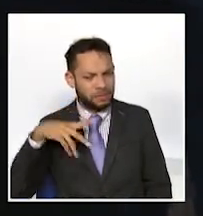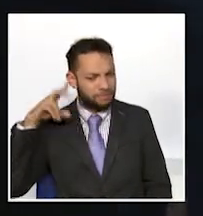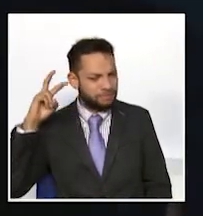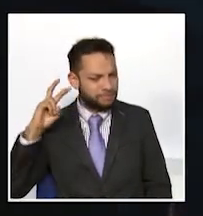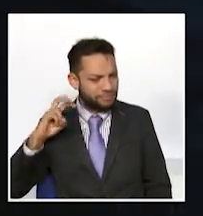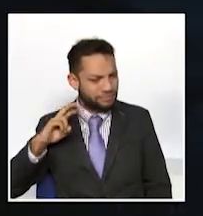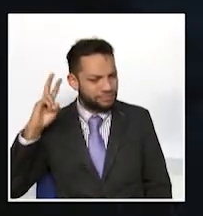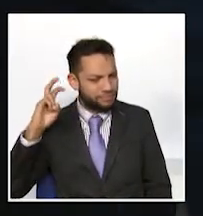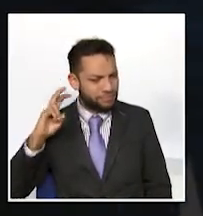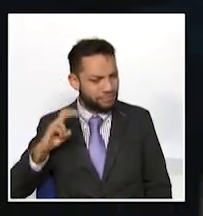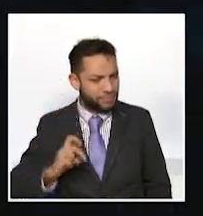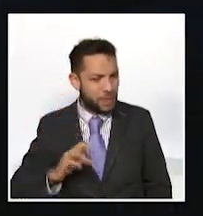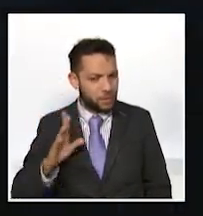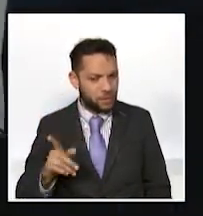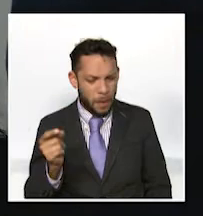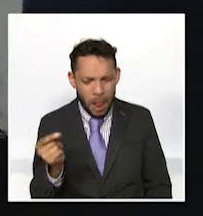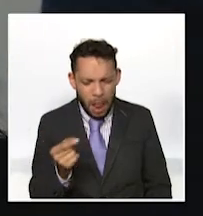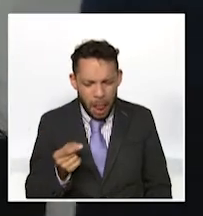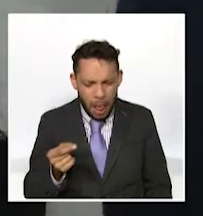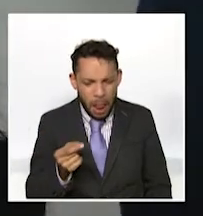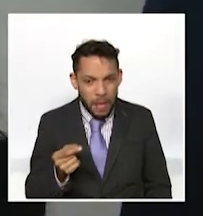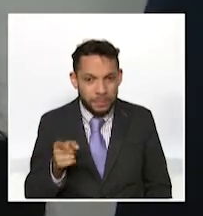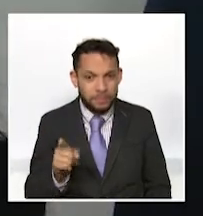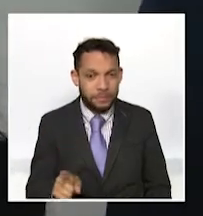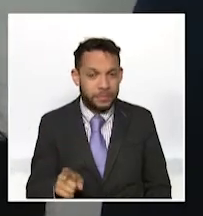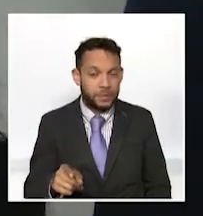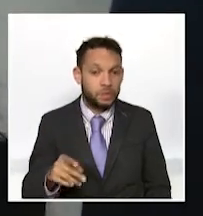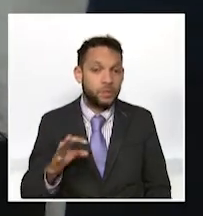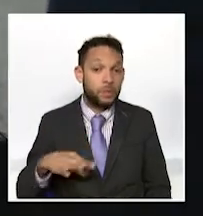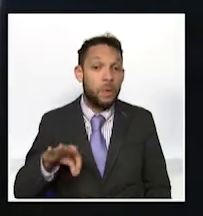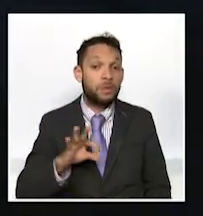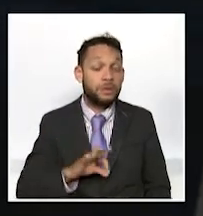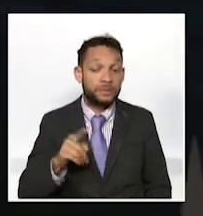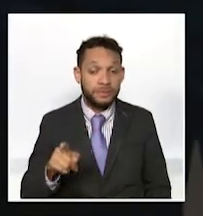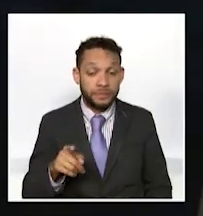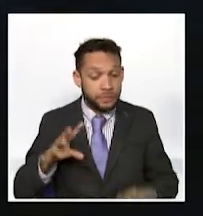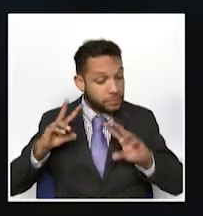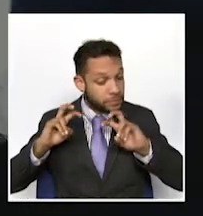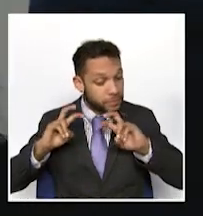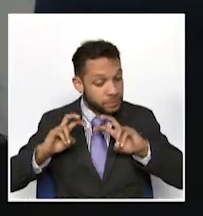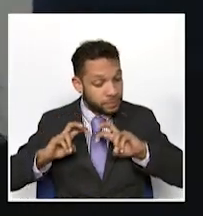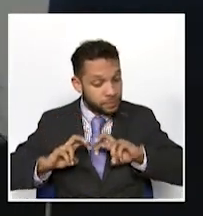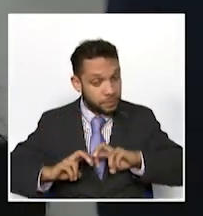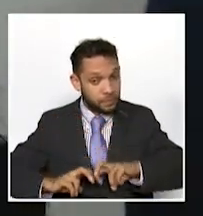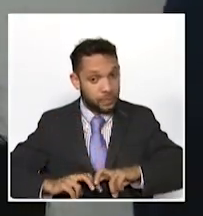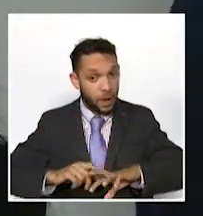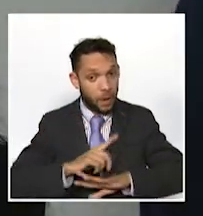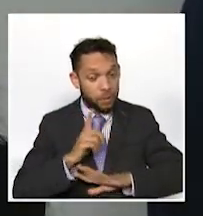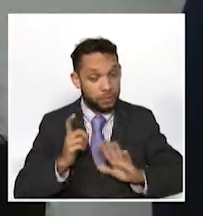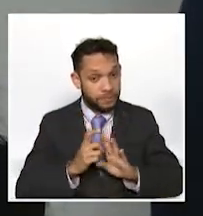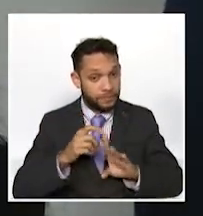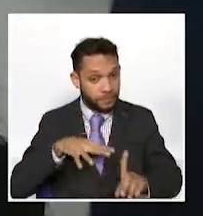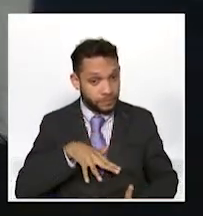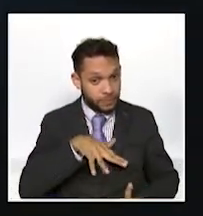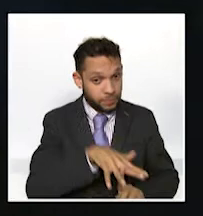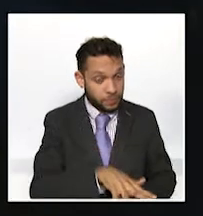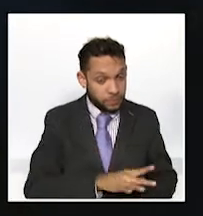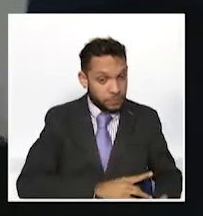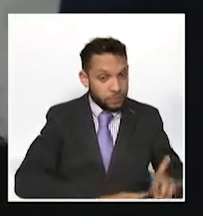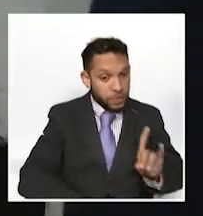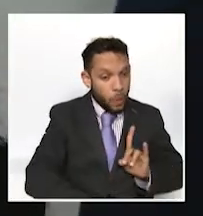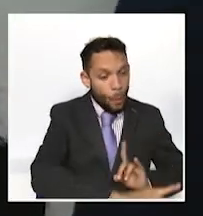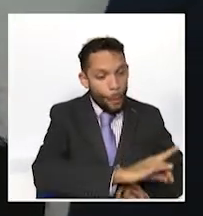hablando de un microsistema, que es el de la vejiga, y aquí no solamente está afectando para bien la